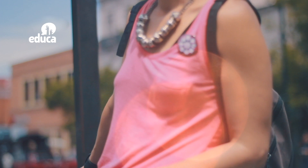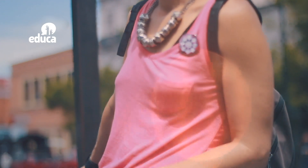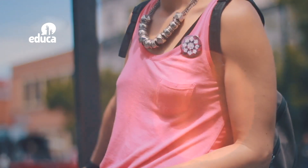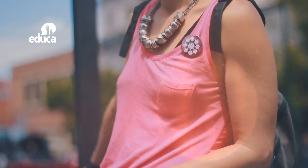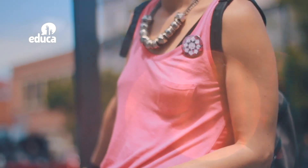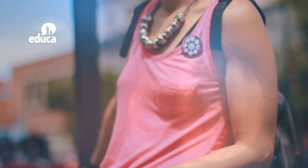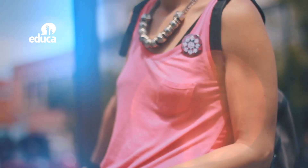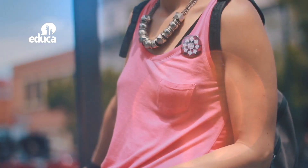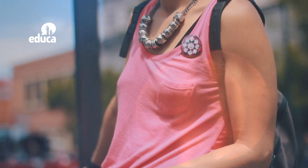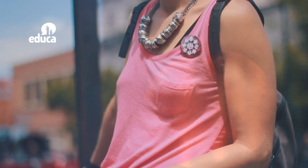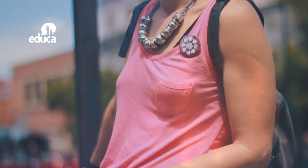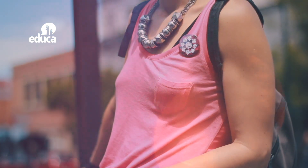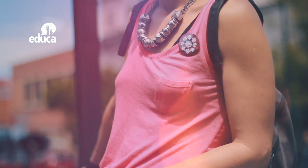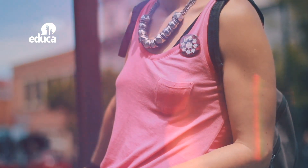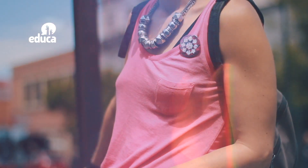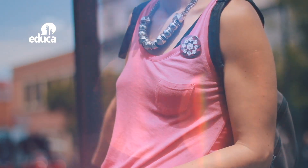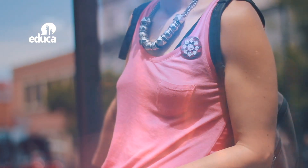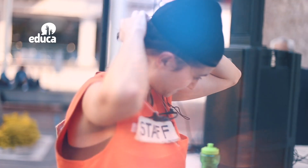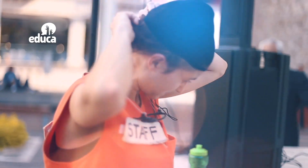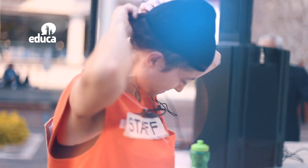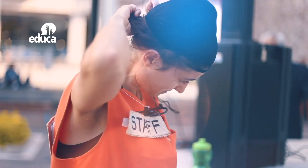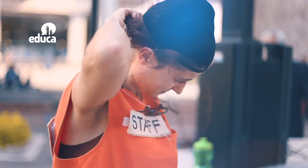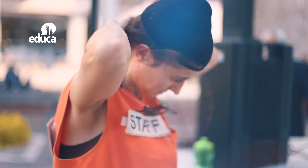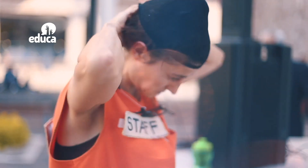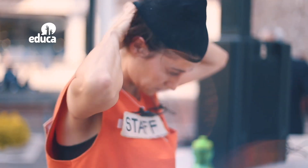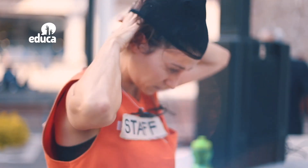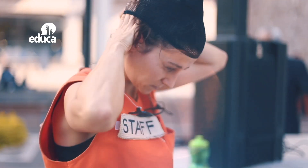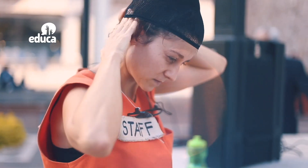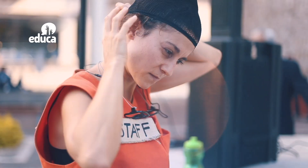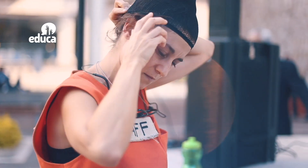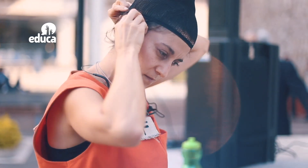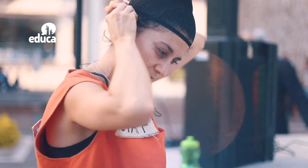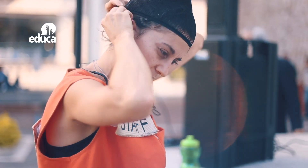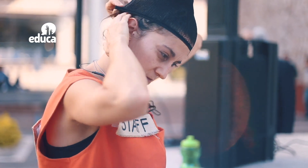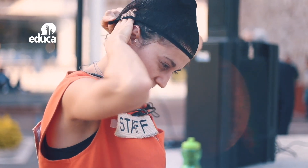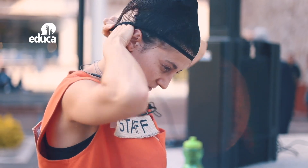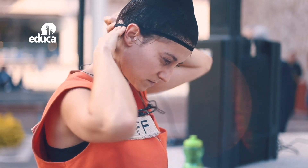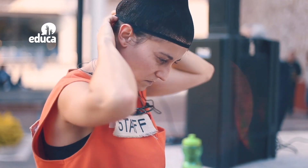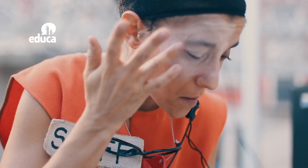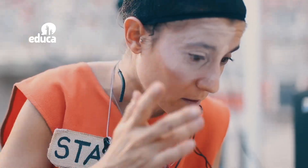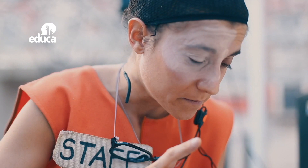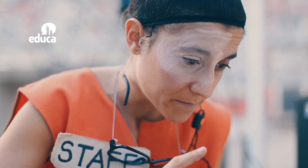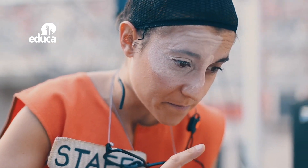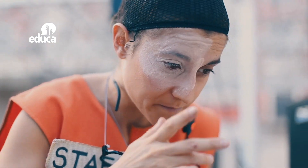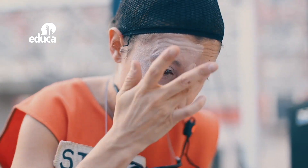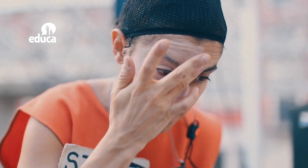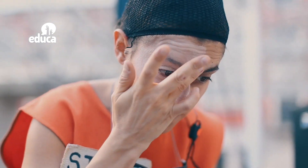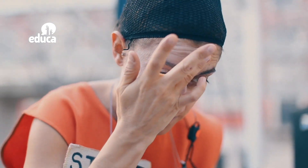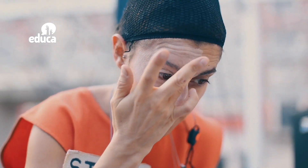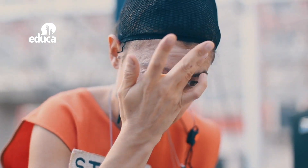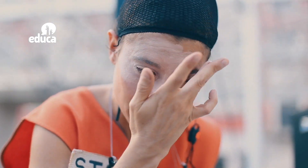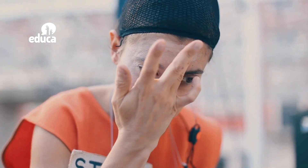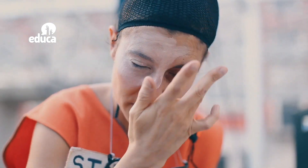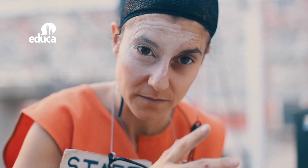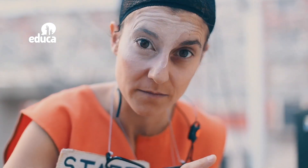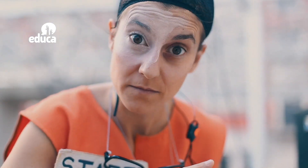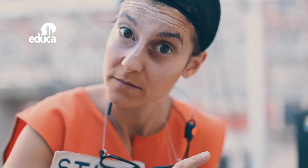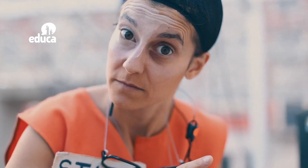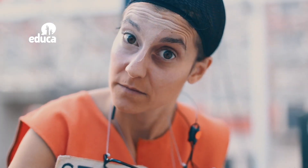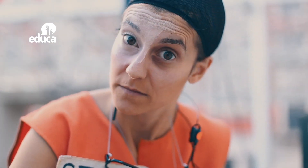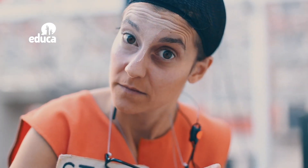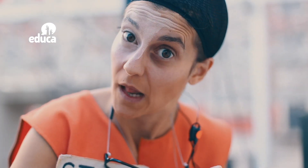humor y al estudio de la máscara, ¿no? Y sí que estos últimos años es lo que más he desarrollado desde